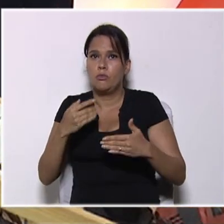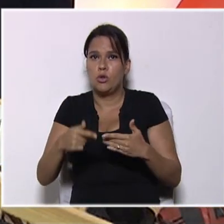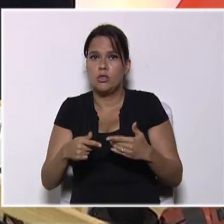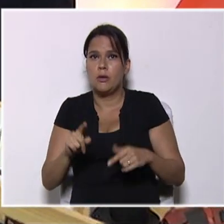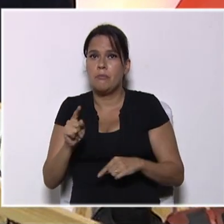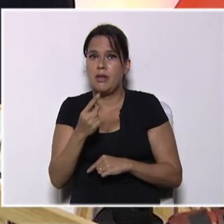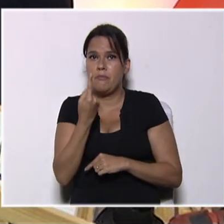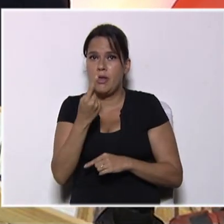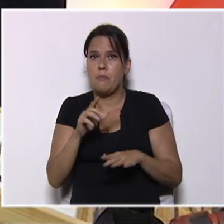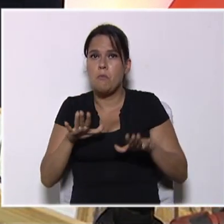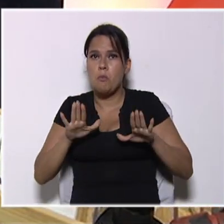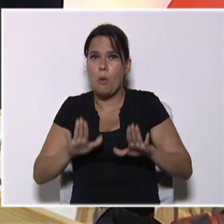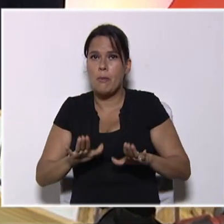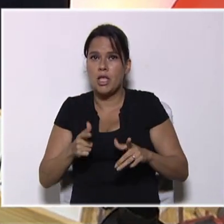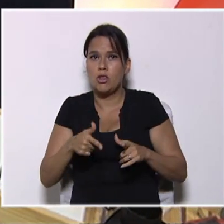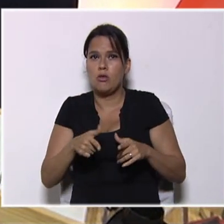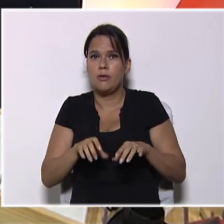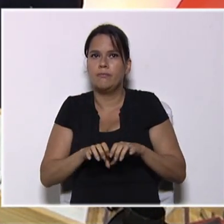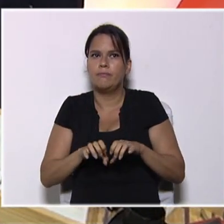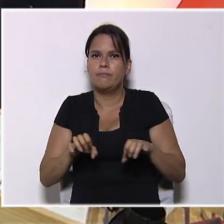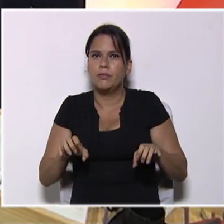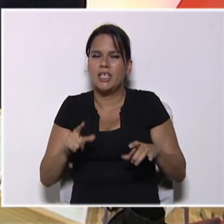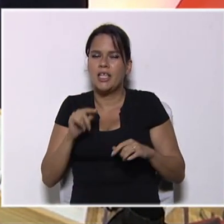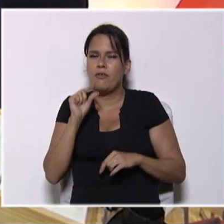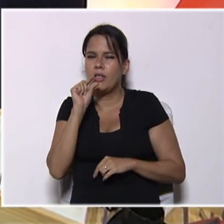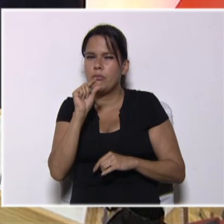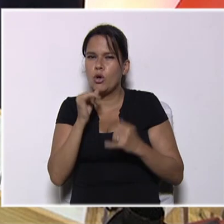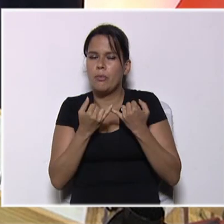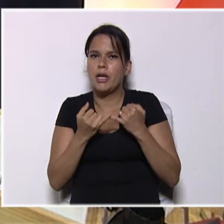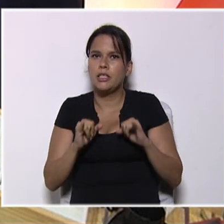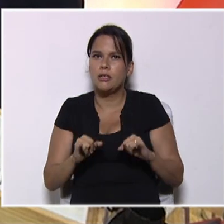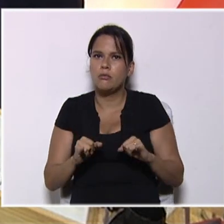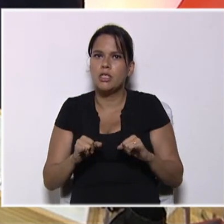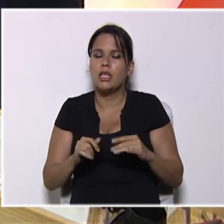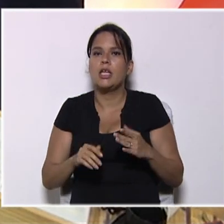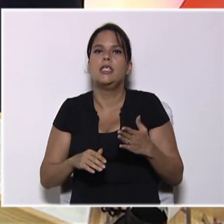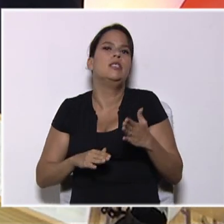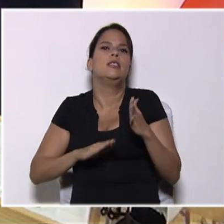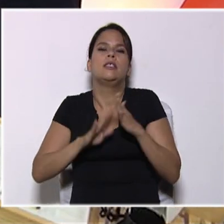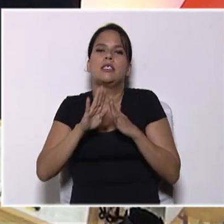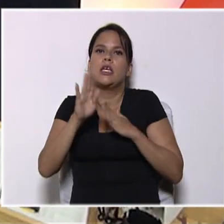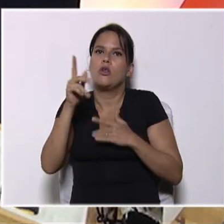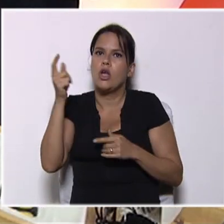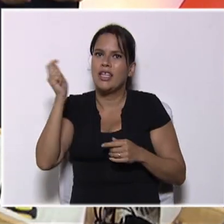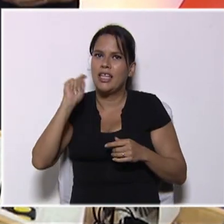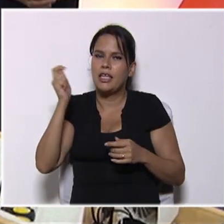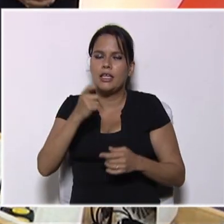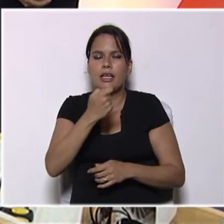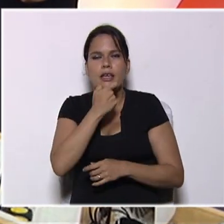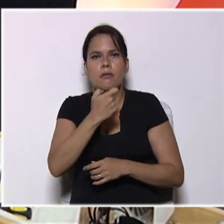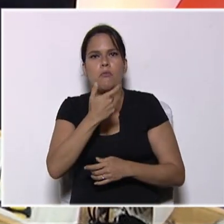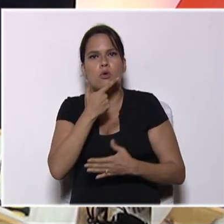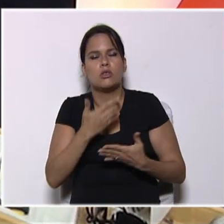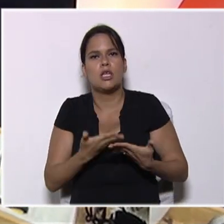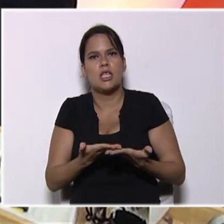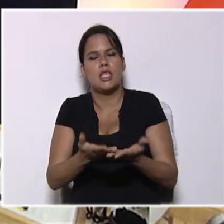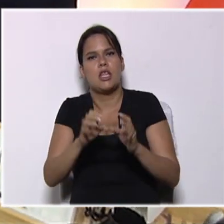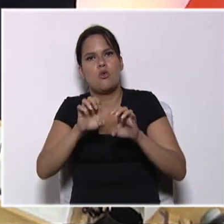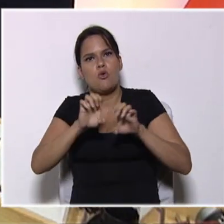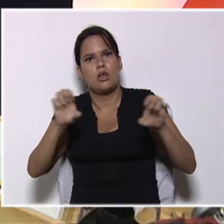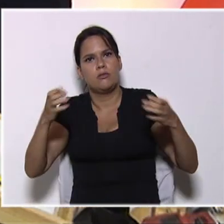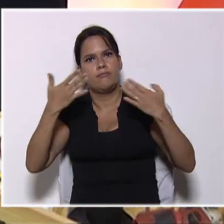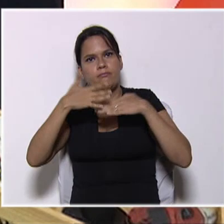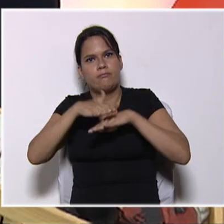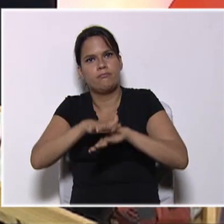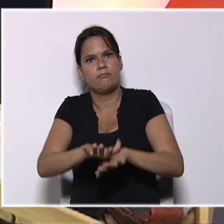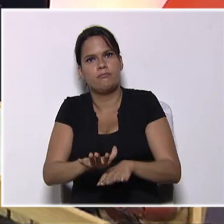a terminar, este primer momento pedagógico, que de alguna manera ha desarrollado esta tarea tan hermosa de enseñar, de brindar educación, inclusión, calidad